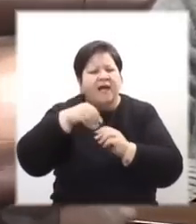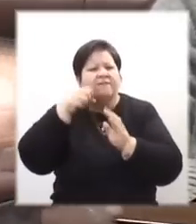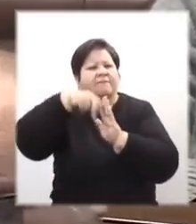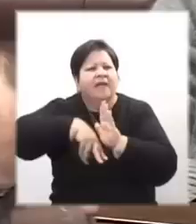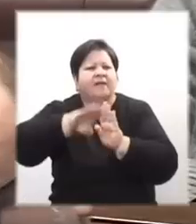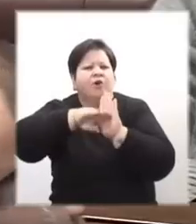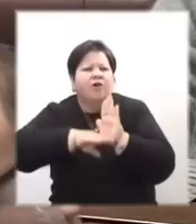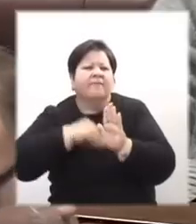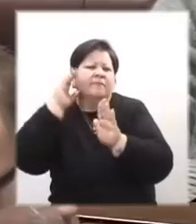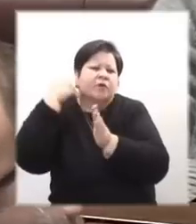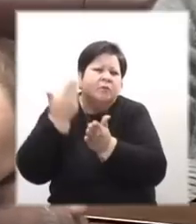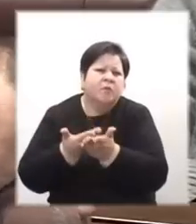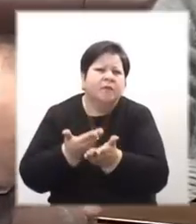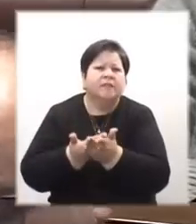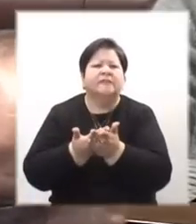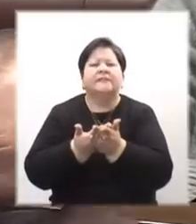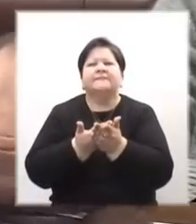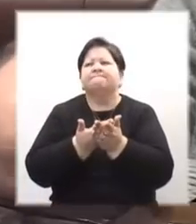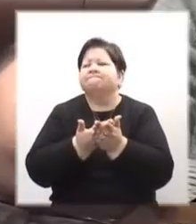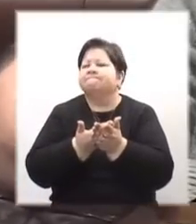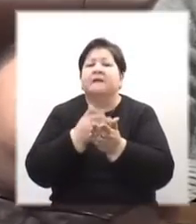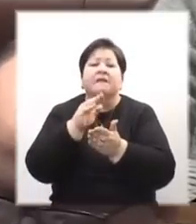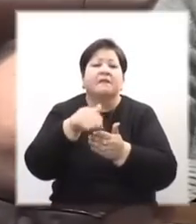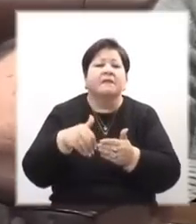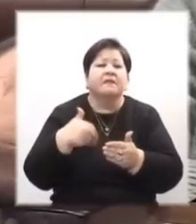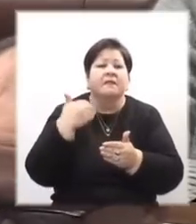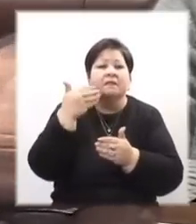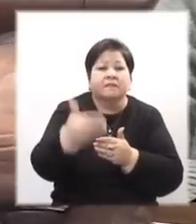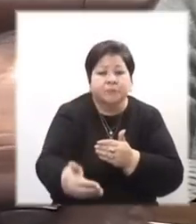programas y propuestas que luego al tiempo no se